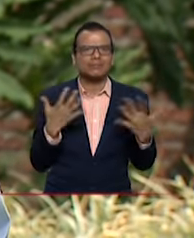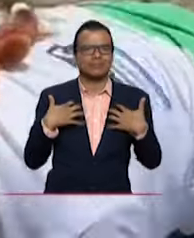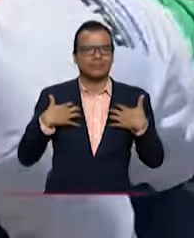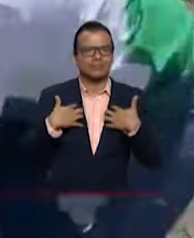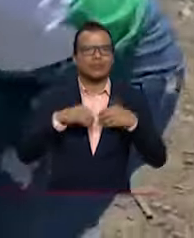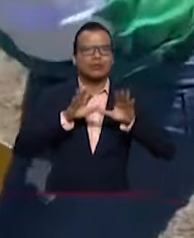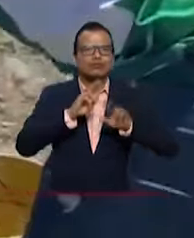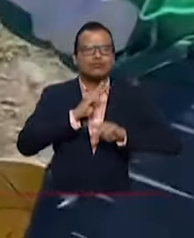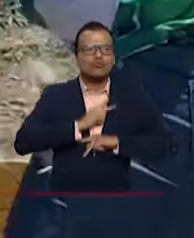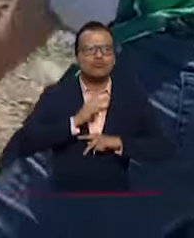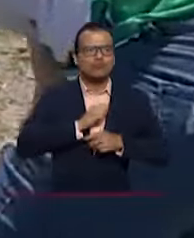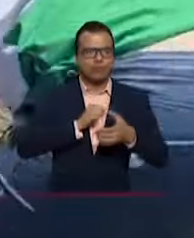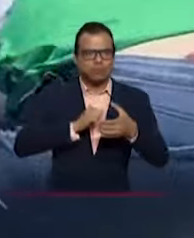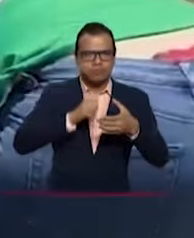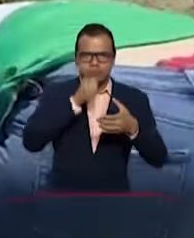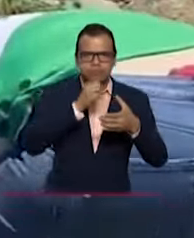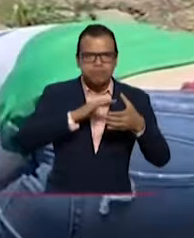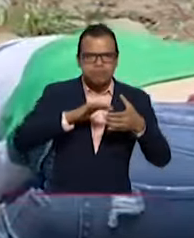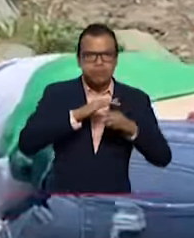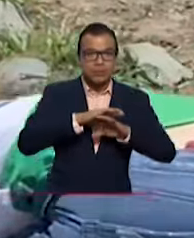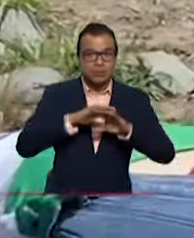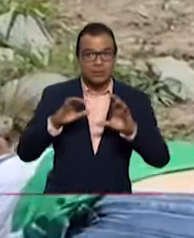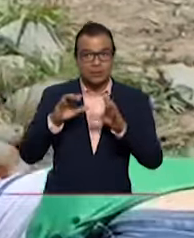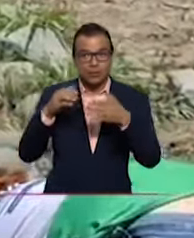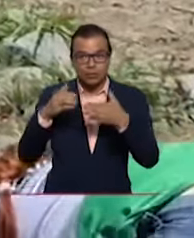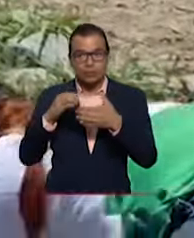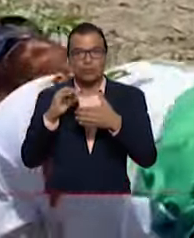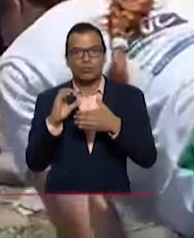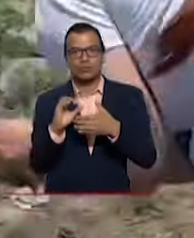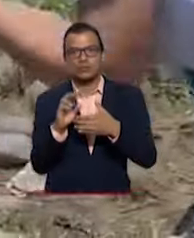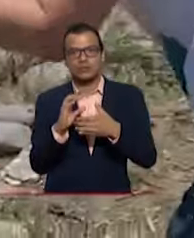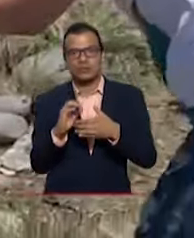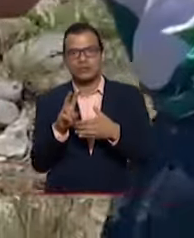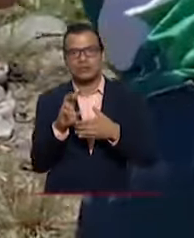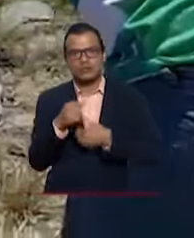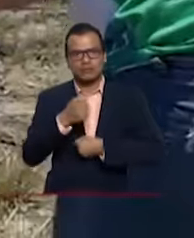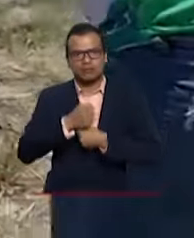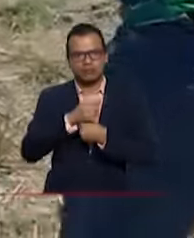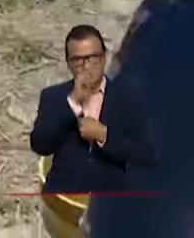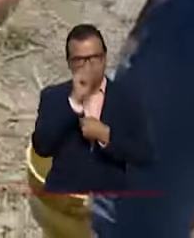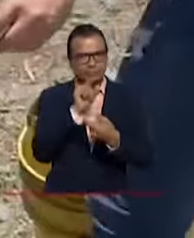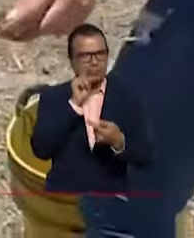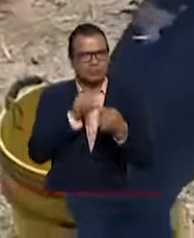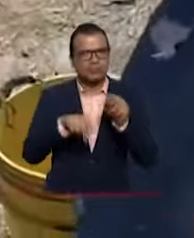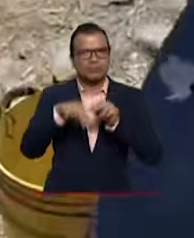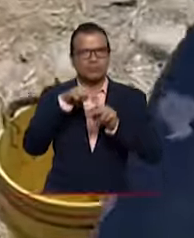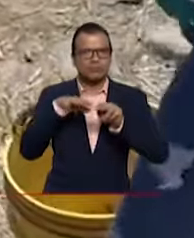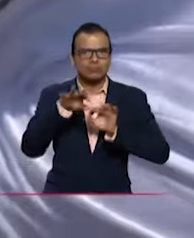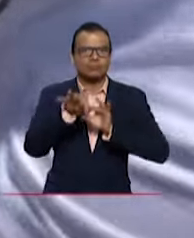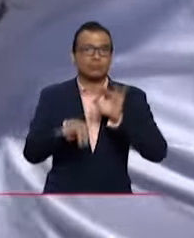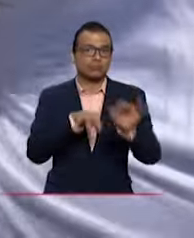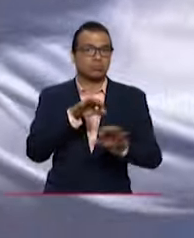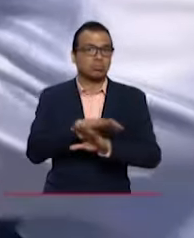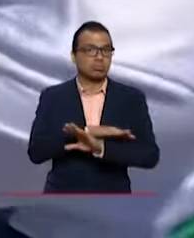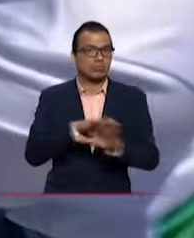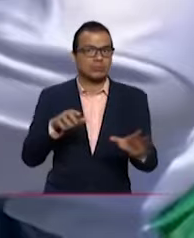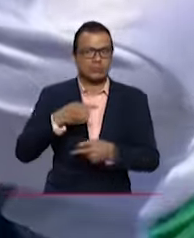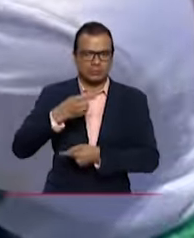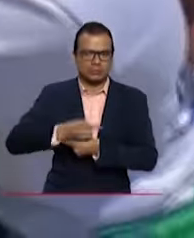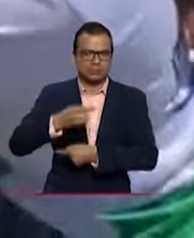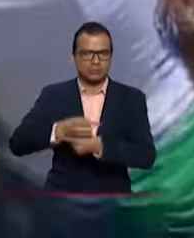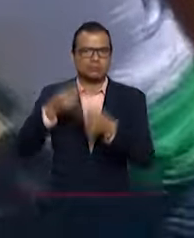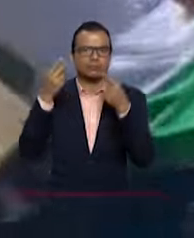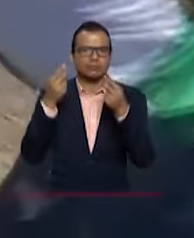los humedales. Gracias al trabajo constante de la CBC en la protección de los recursos naturales, se pudo actuar de manera